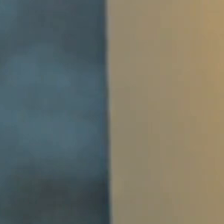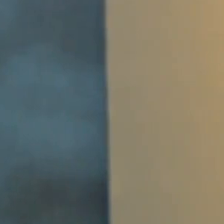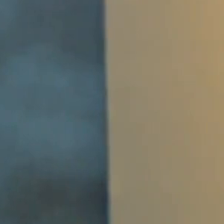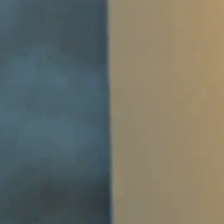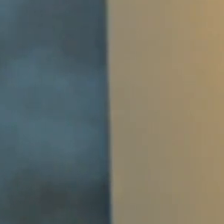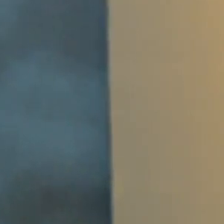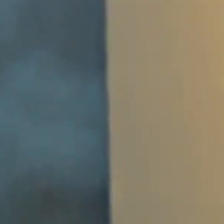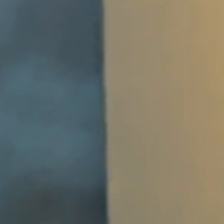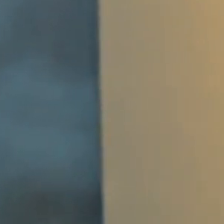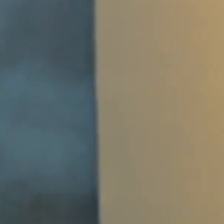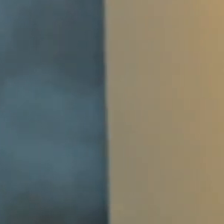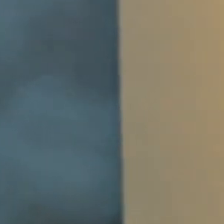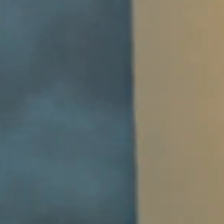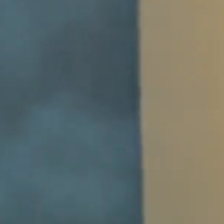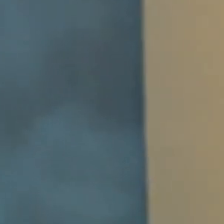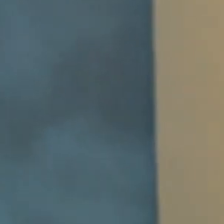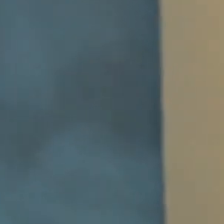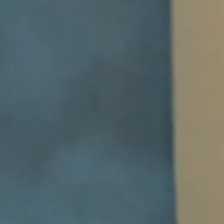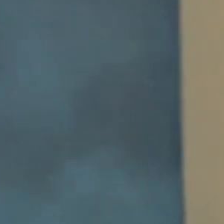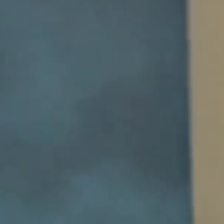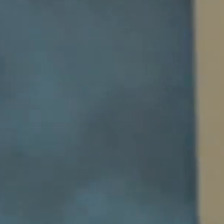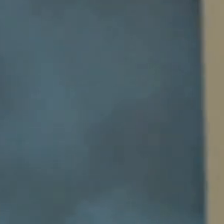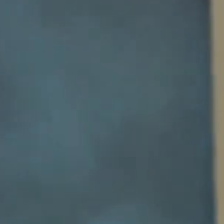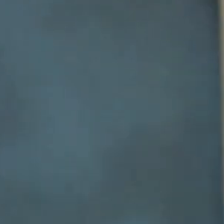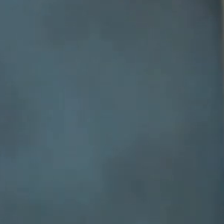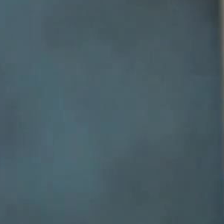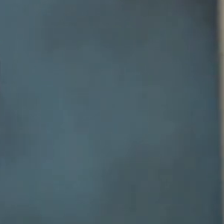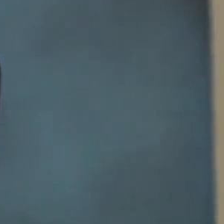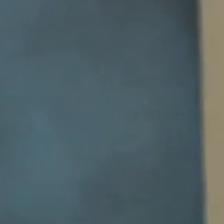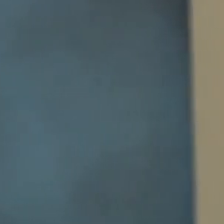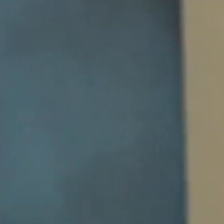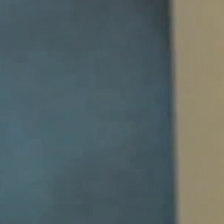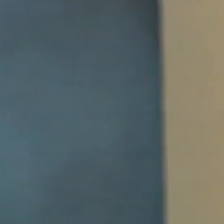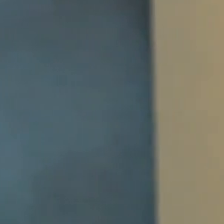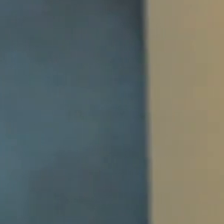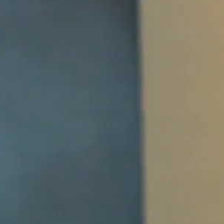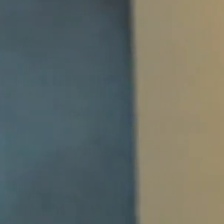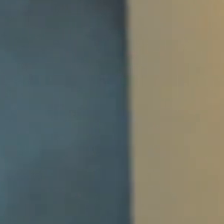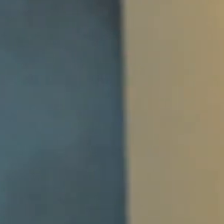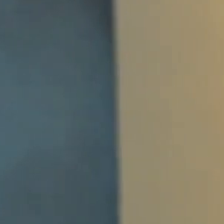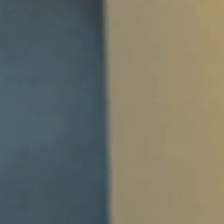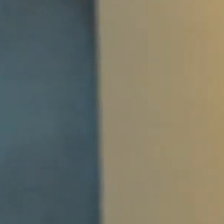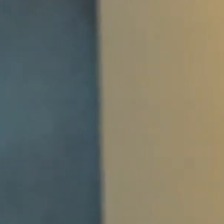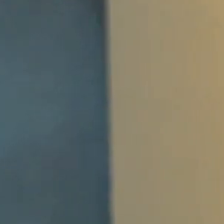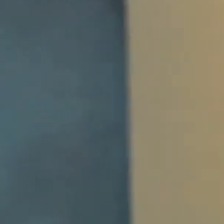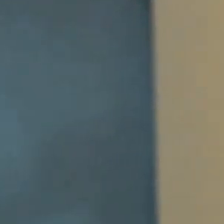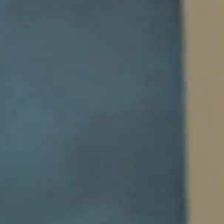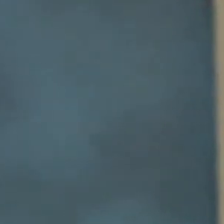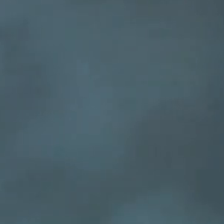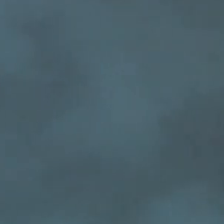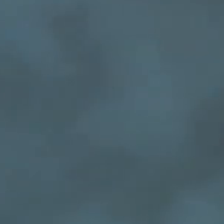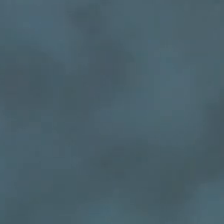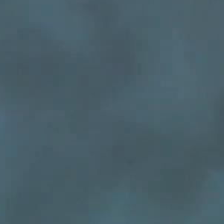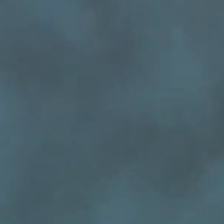soy Cimarrón. Un carro de supermercado es todo mi hogar. y un